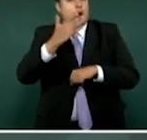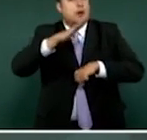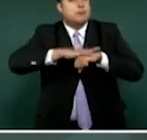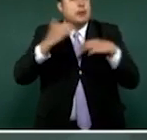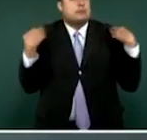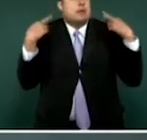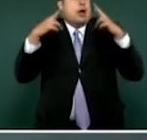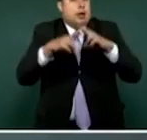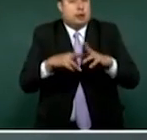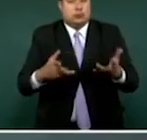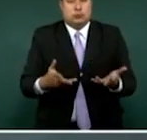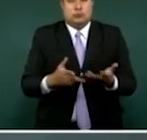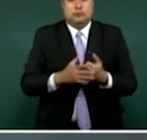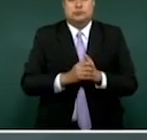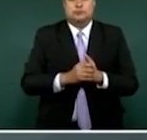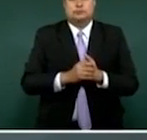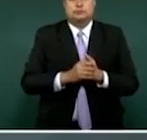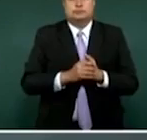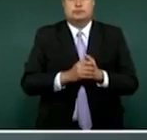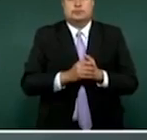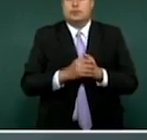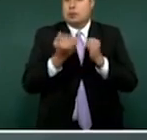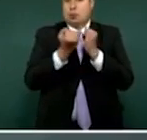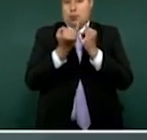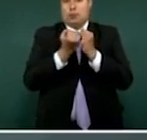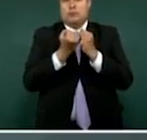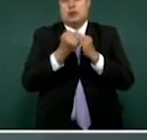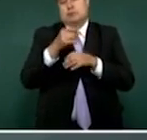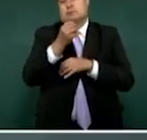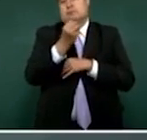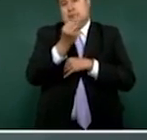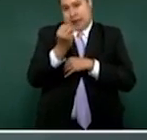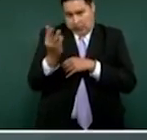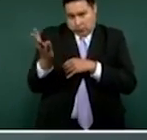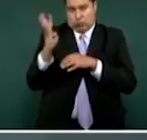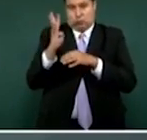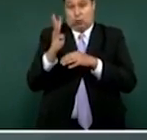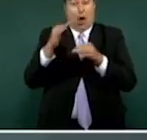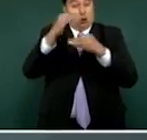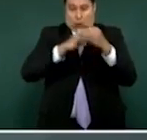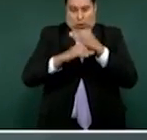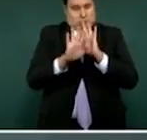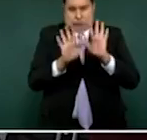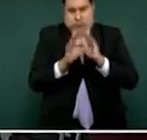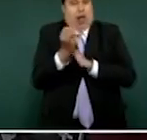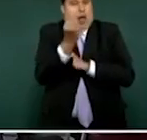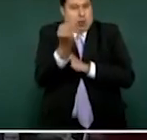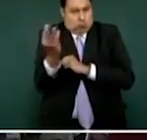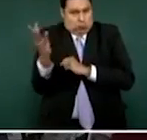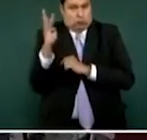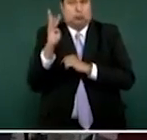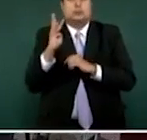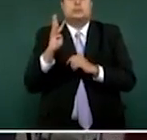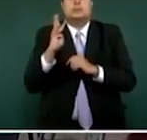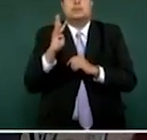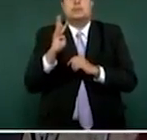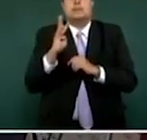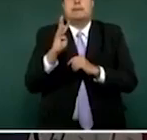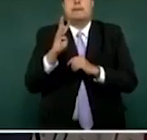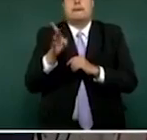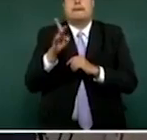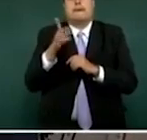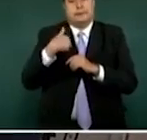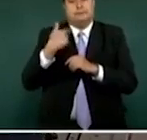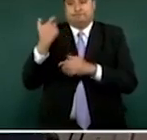maestros. También en algunos casos, no se puede generalizar, se enviaban